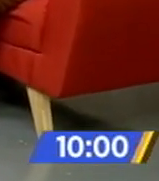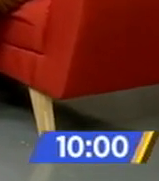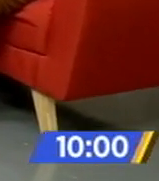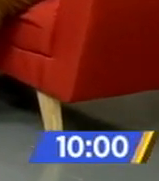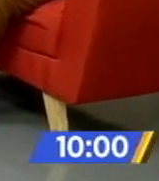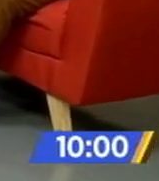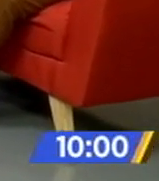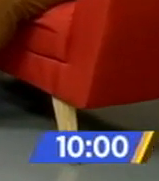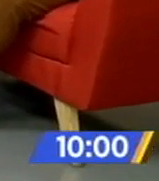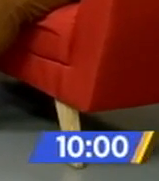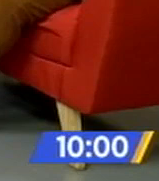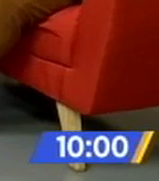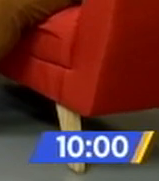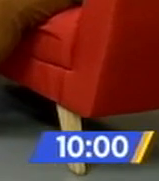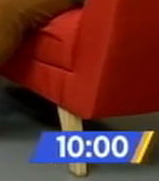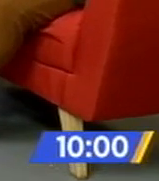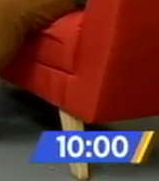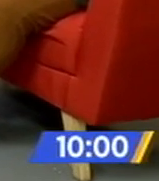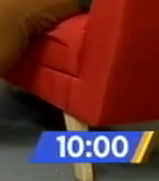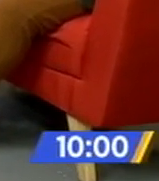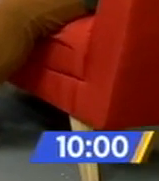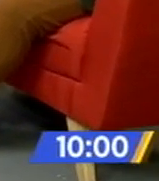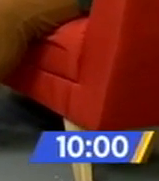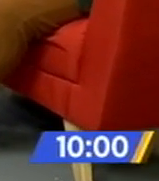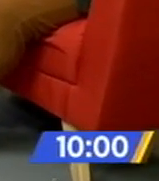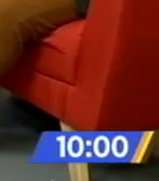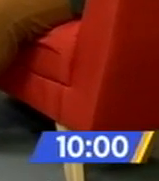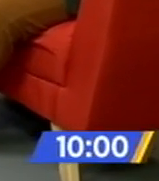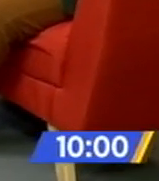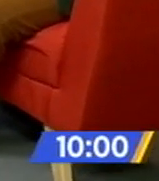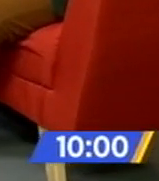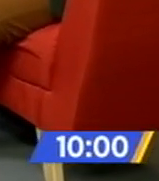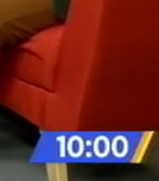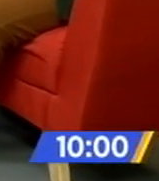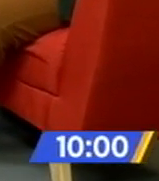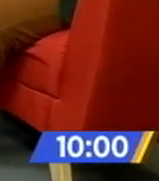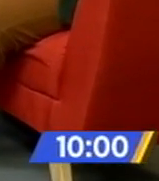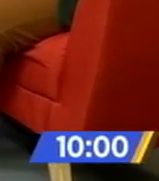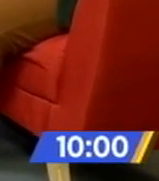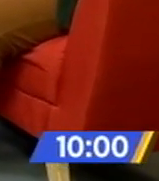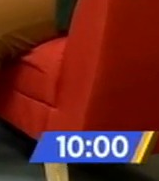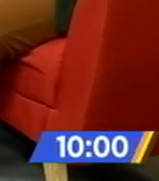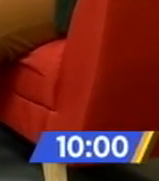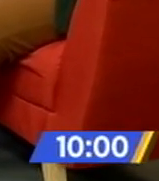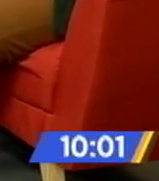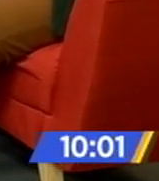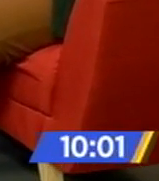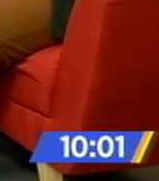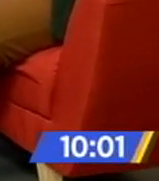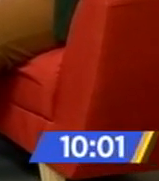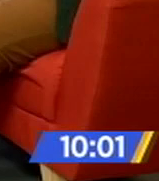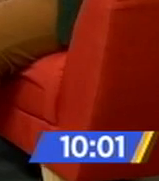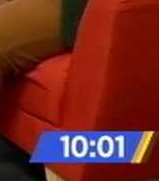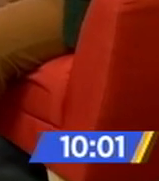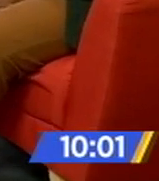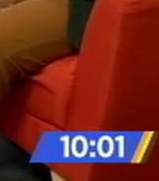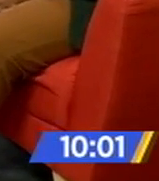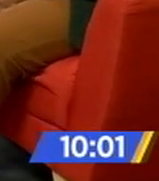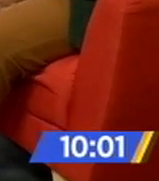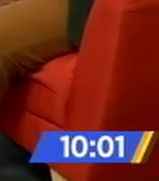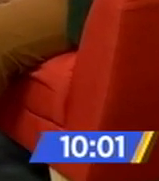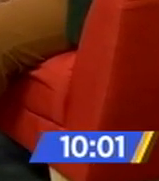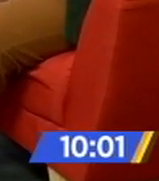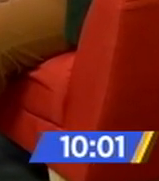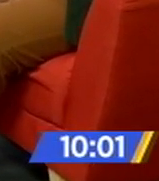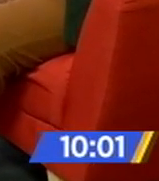una pediatra infectóloga aquí del Hospital Nacional de Niños hablando sobre este tema. Quédese con nosotros y entérese por la salud de todos y de